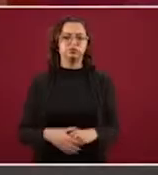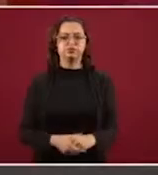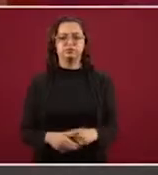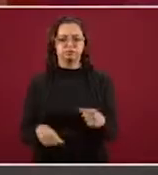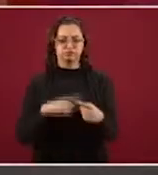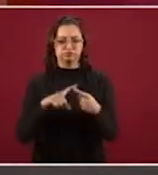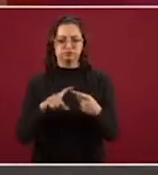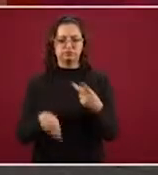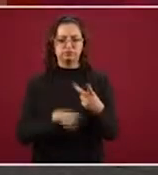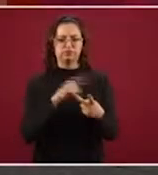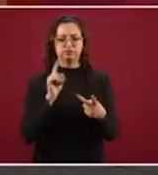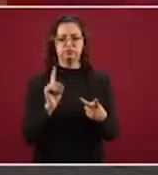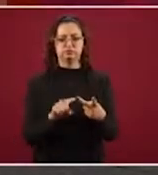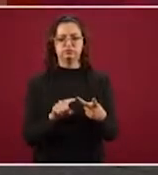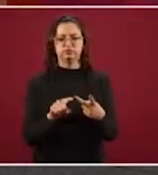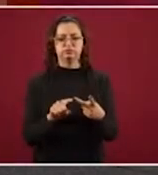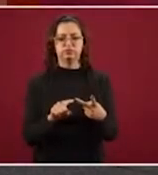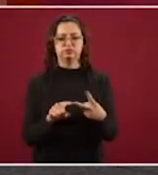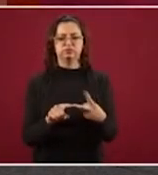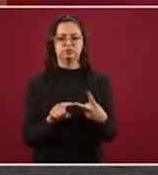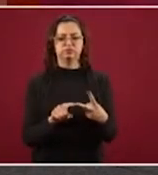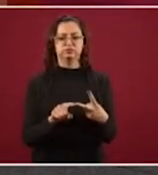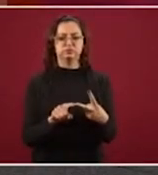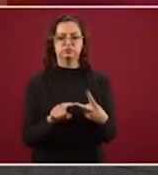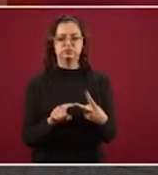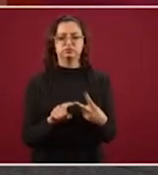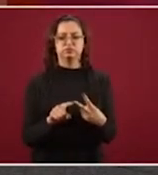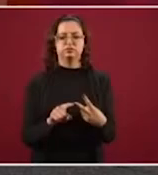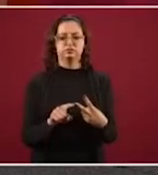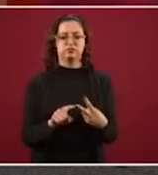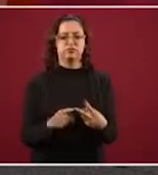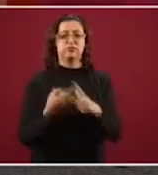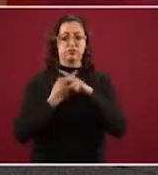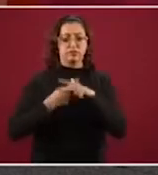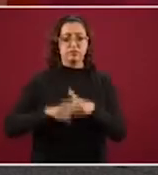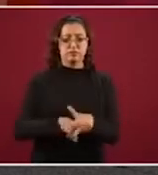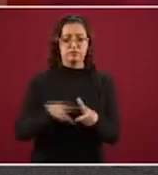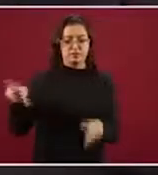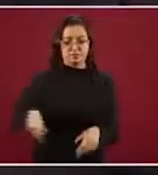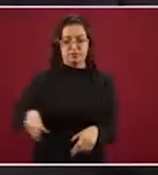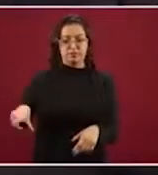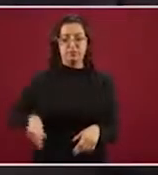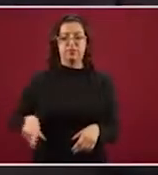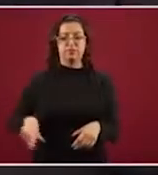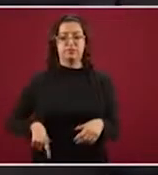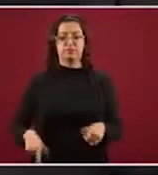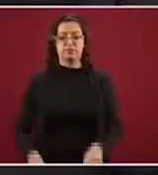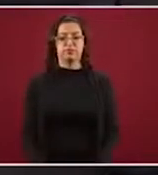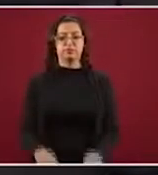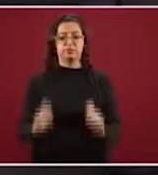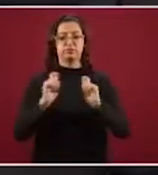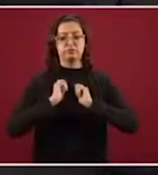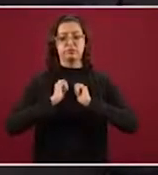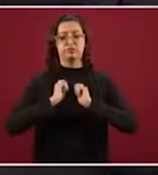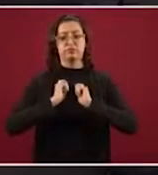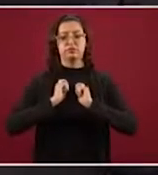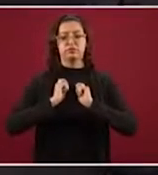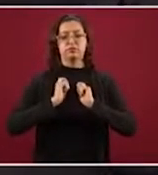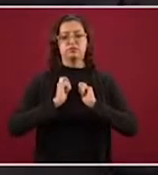Dos, desde que llegamos decidimos prohibir